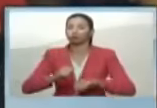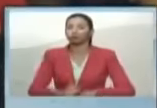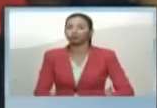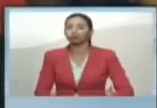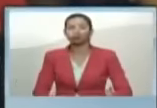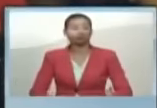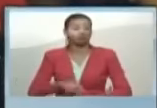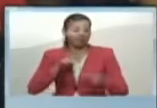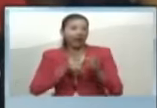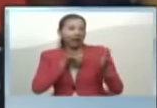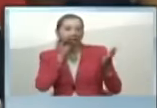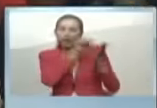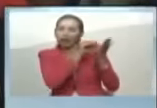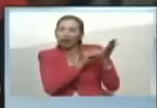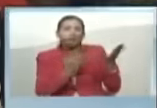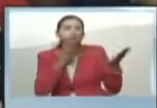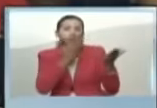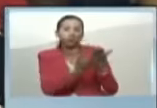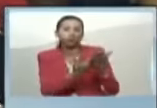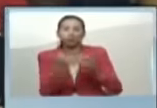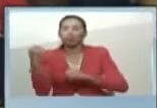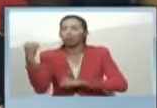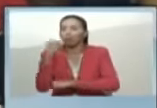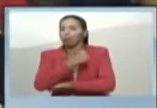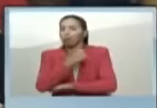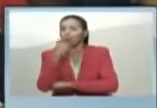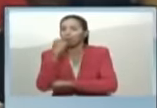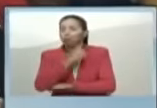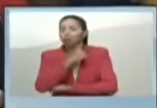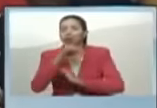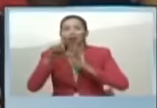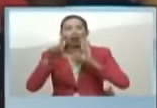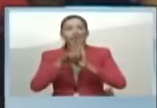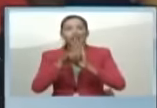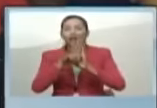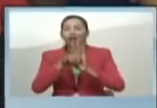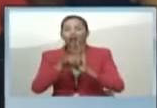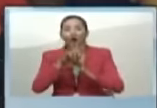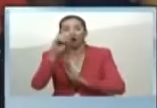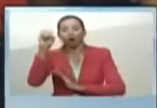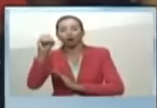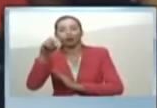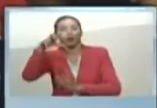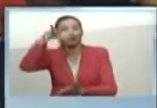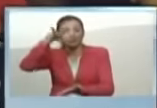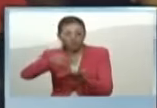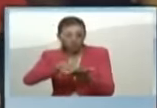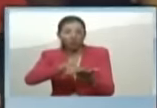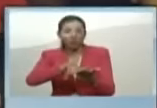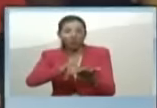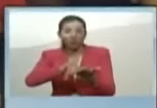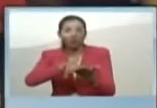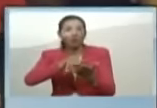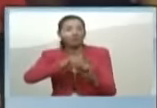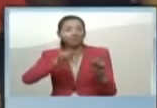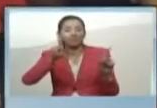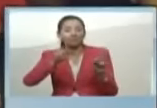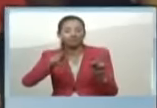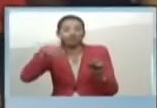en cuenta, y esa ley orgánica se promulgó subsiguientemente en